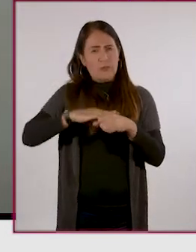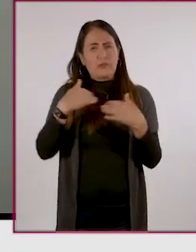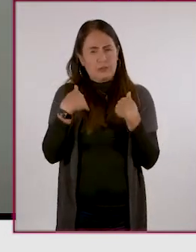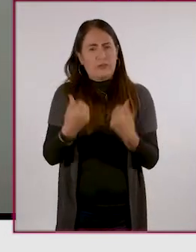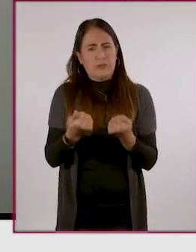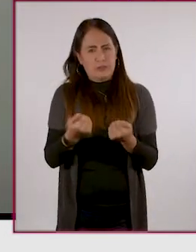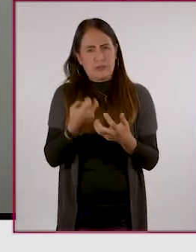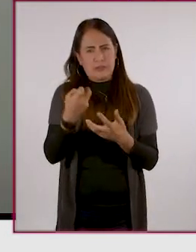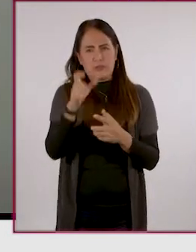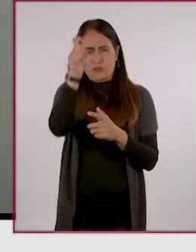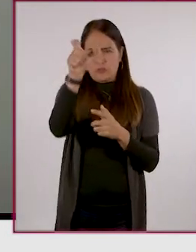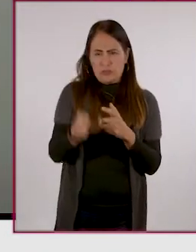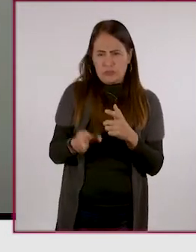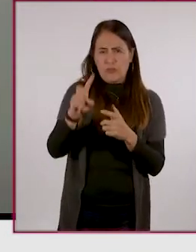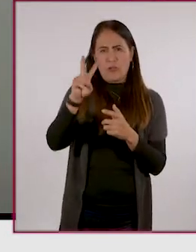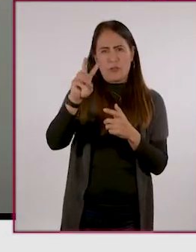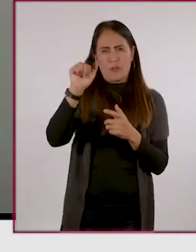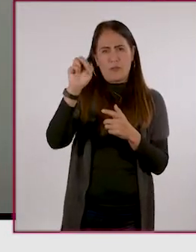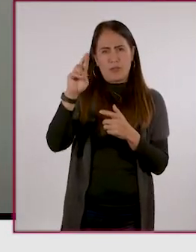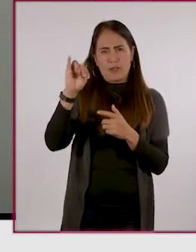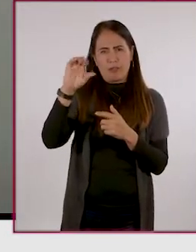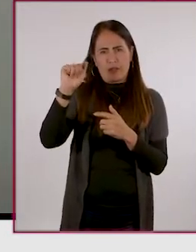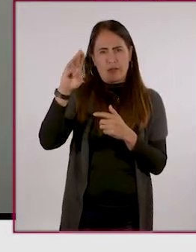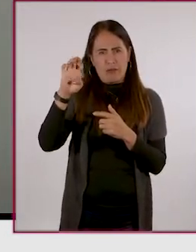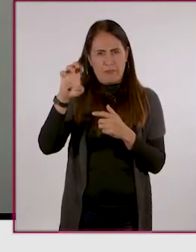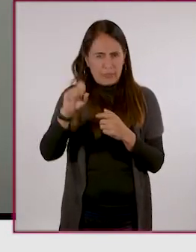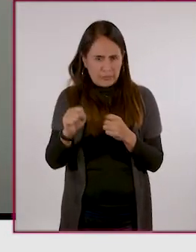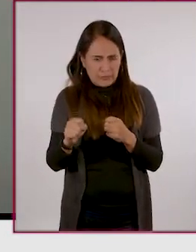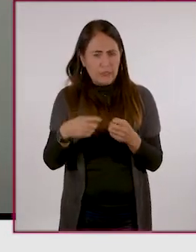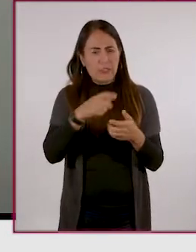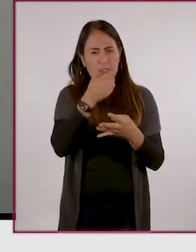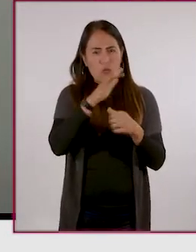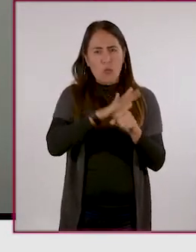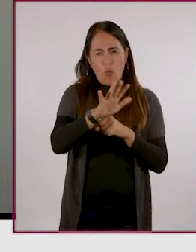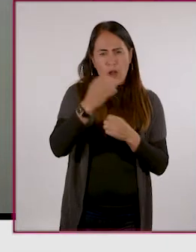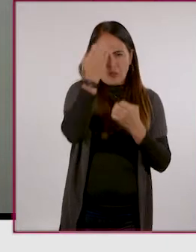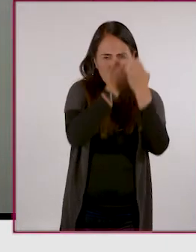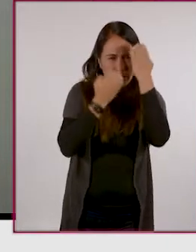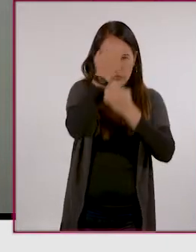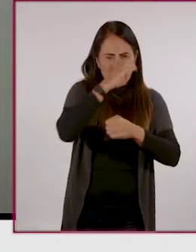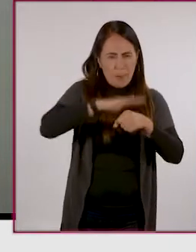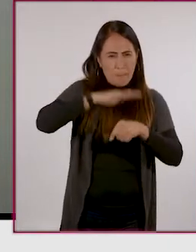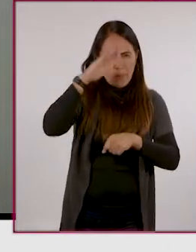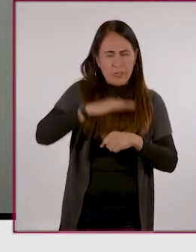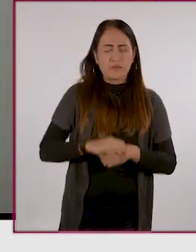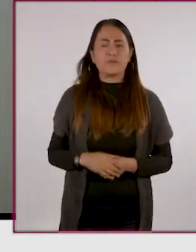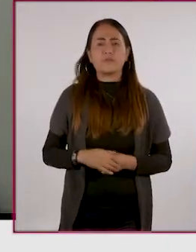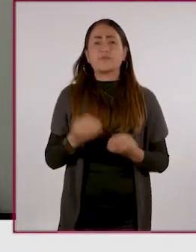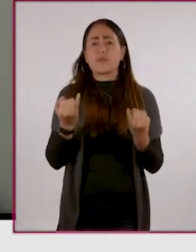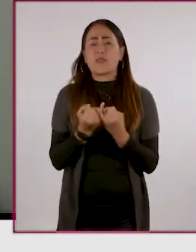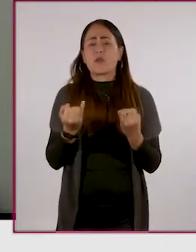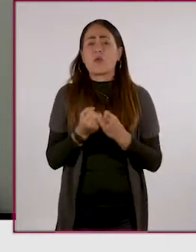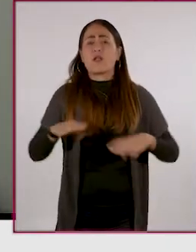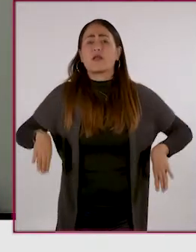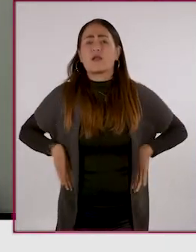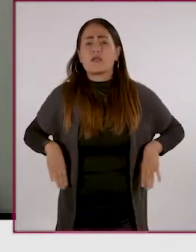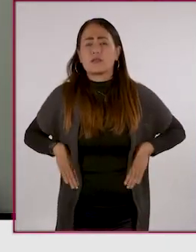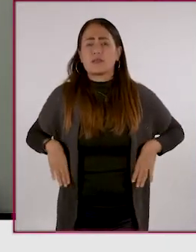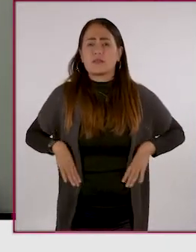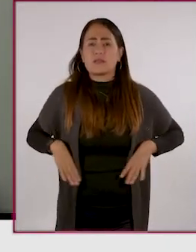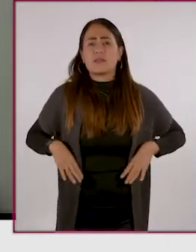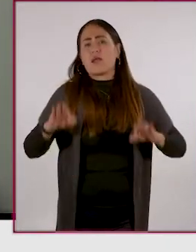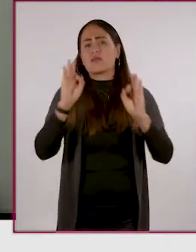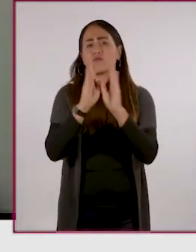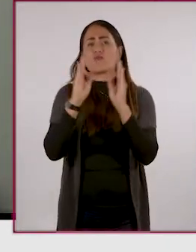primordiales que debemos de tener claro en una hoja de cálculo, ¿no? ¿Cuáles van a ser nuestras variables y cuáles van a ser nuestras unidades de análisis, ¿no? Y otra característica